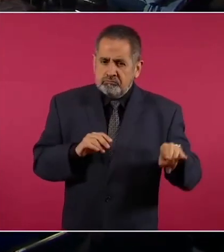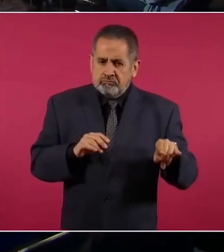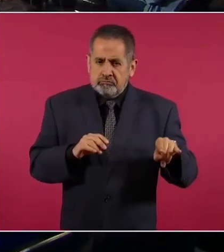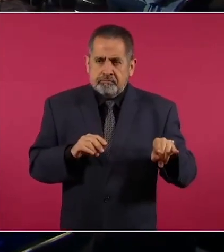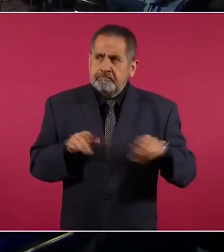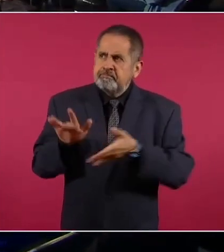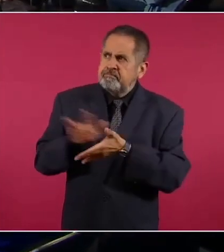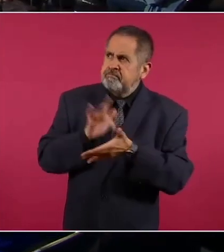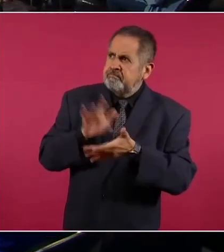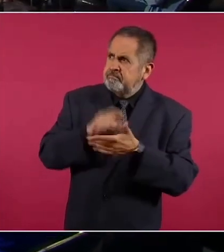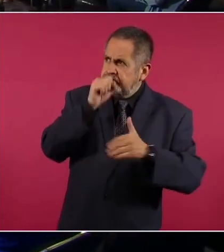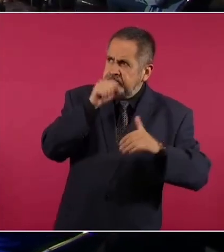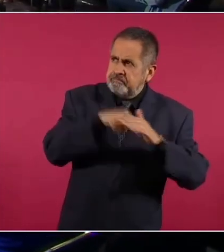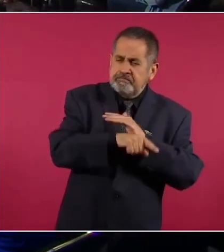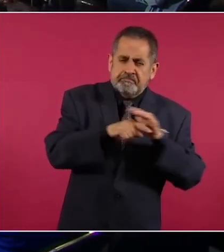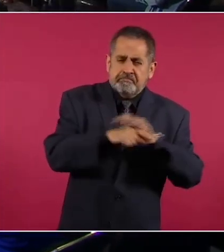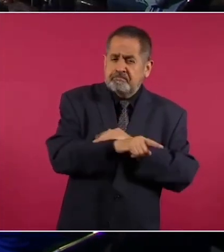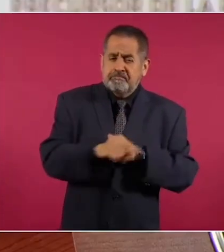informadores.